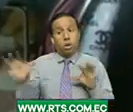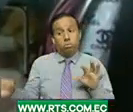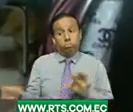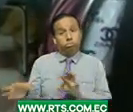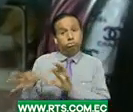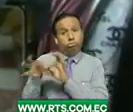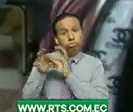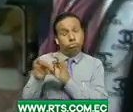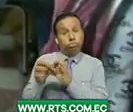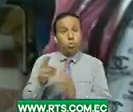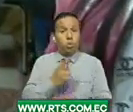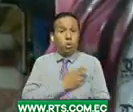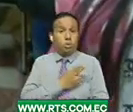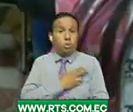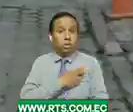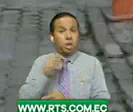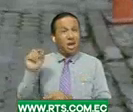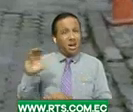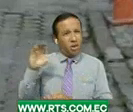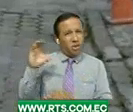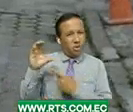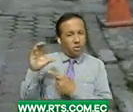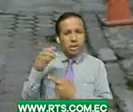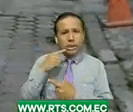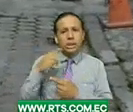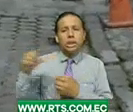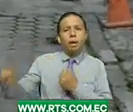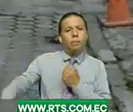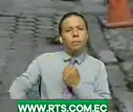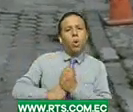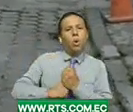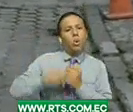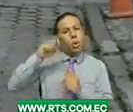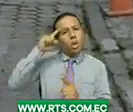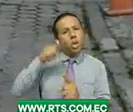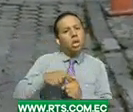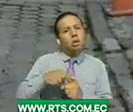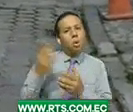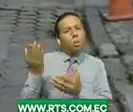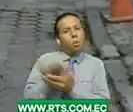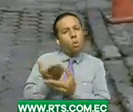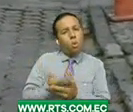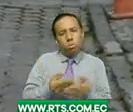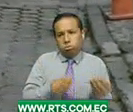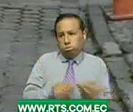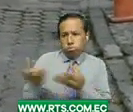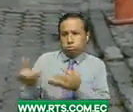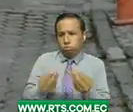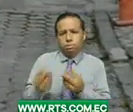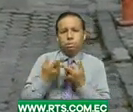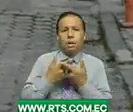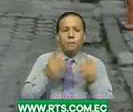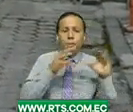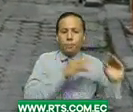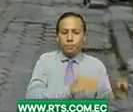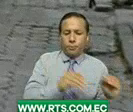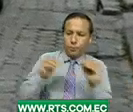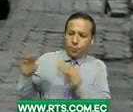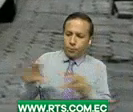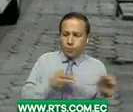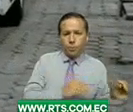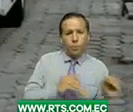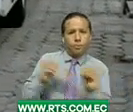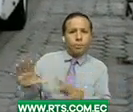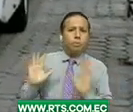de la localidad para así agilizar los procesos que les permitan seleccionar las carpetas para poder salir de la cárcel, no solo para extranjeros, sino también para